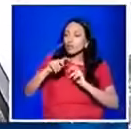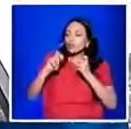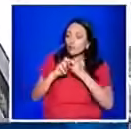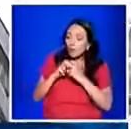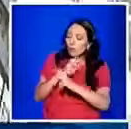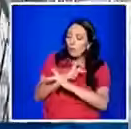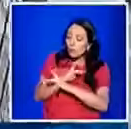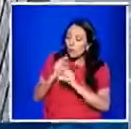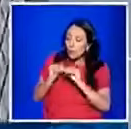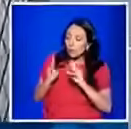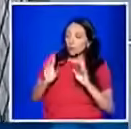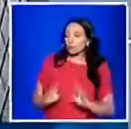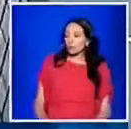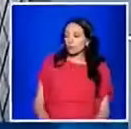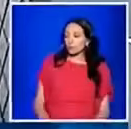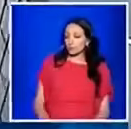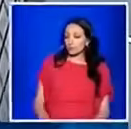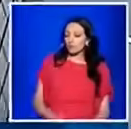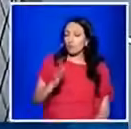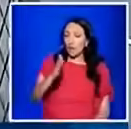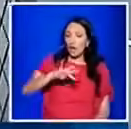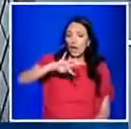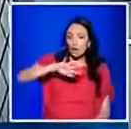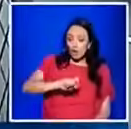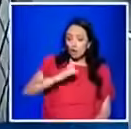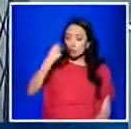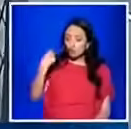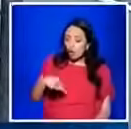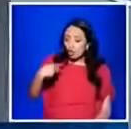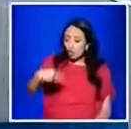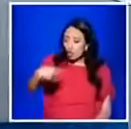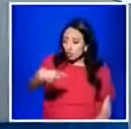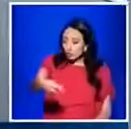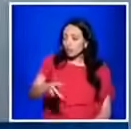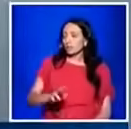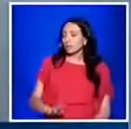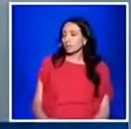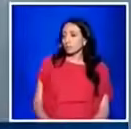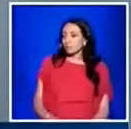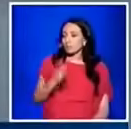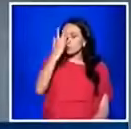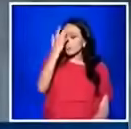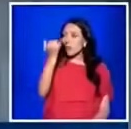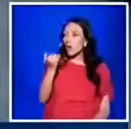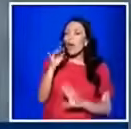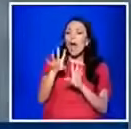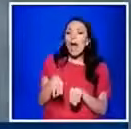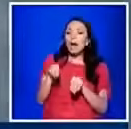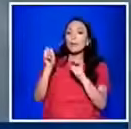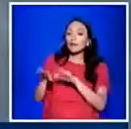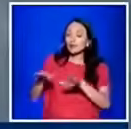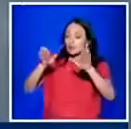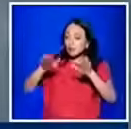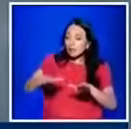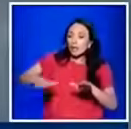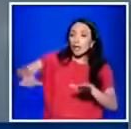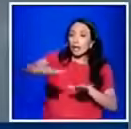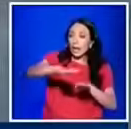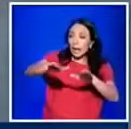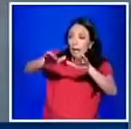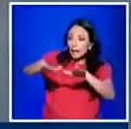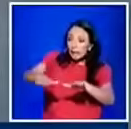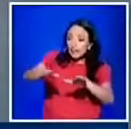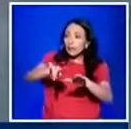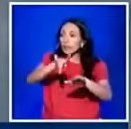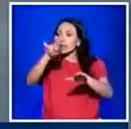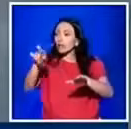la inseguridad total de los robos a diario que se ve. En este punto. En este punto. En el punto de la Marchena, en el